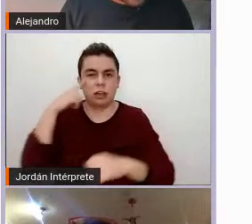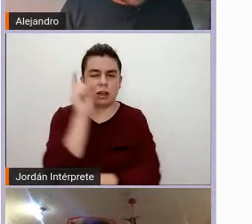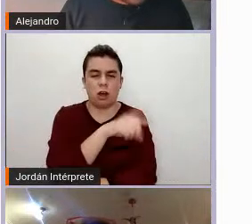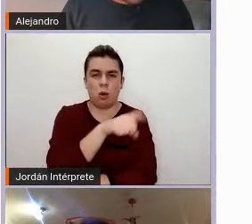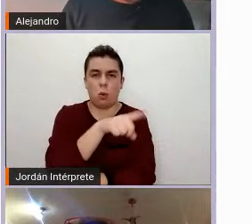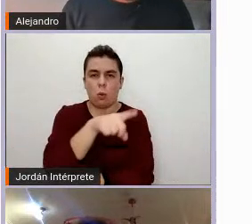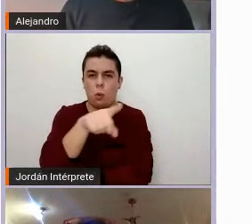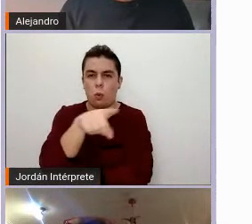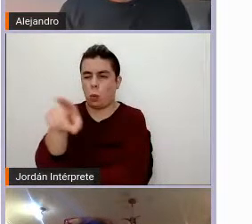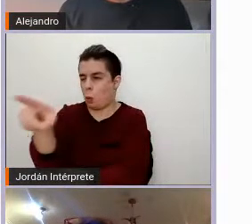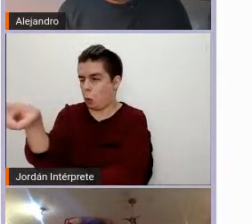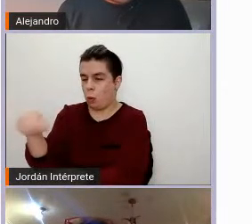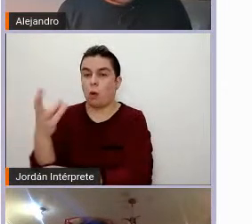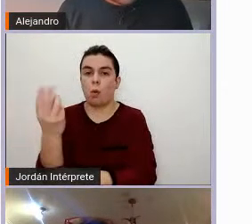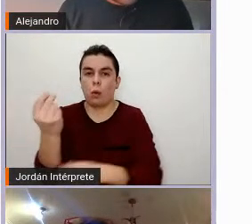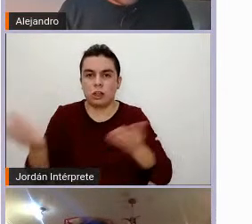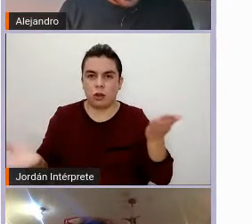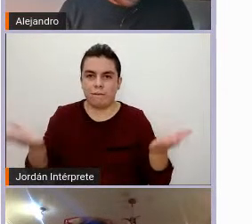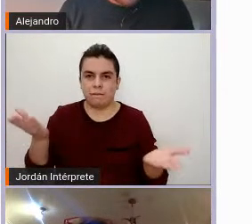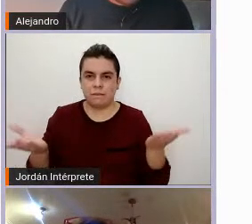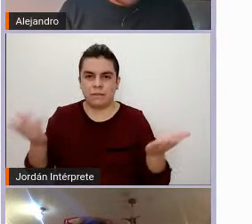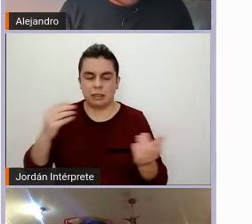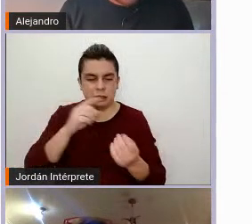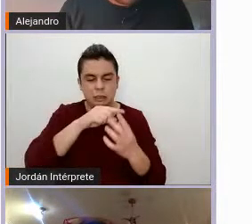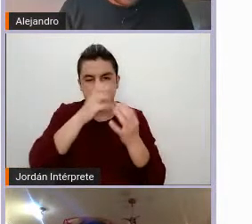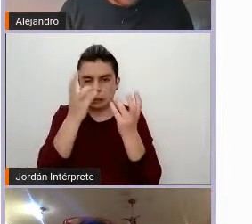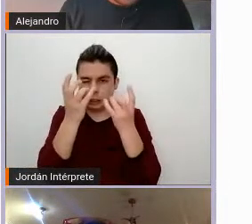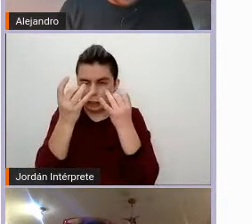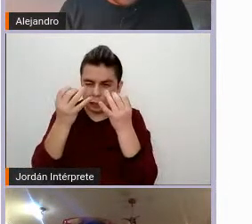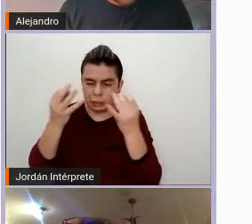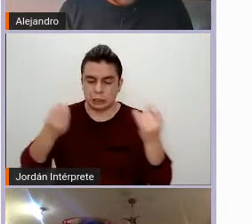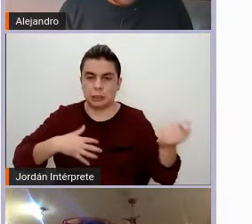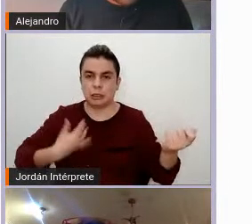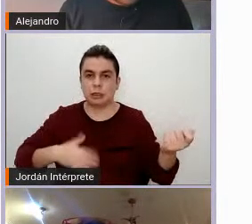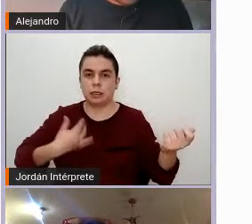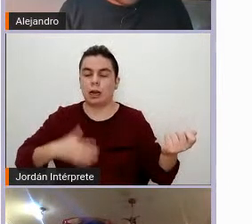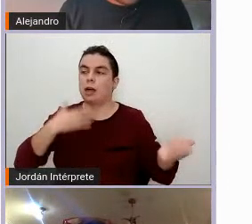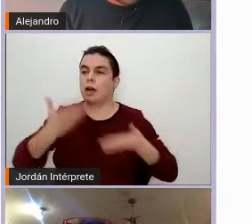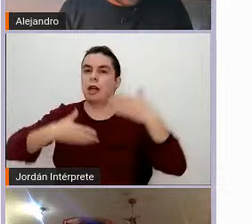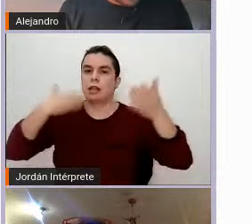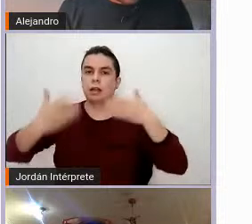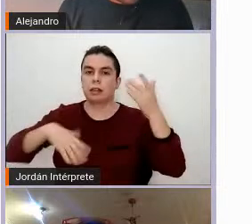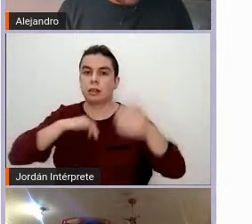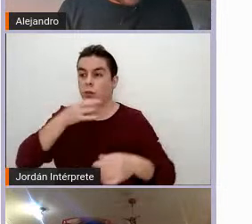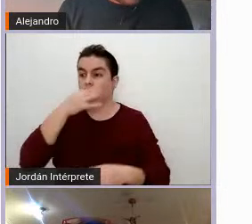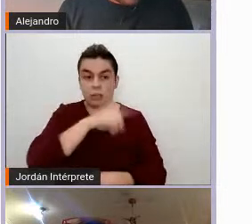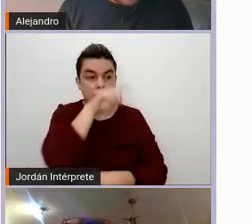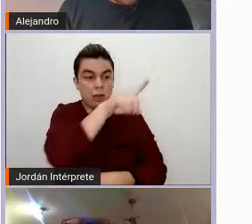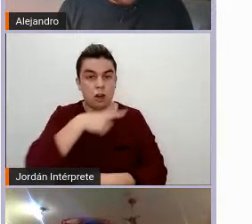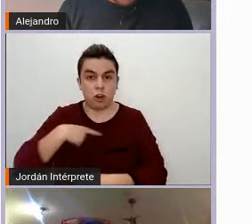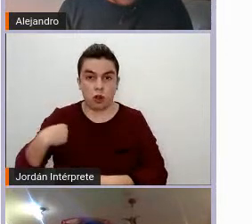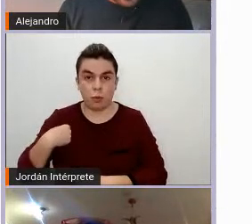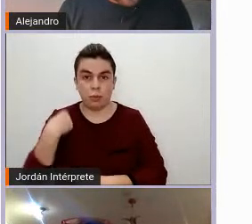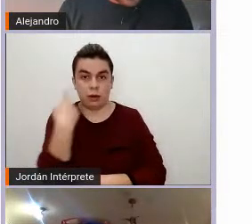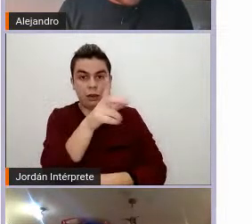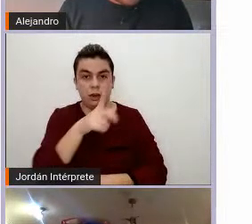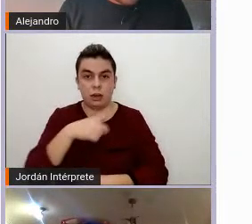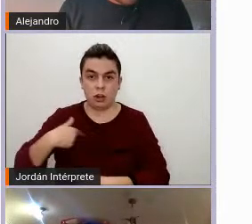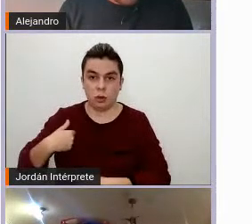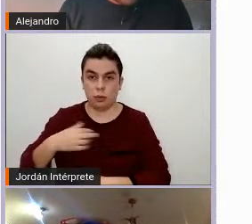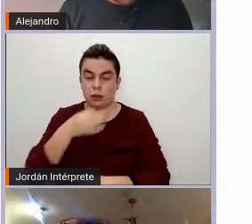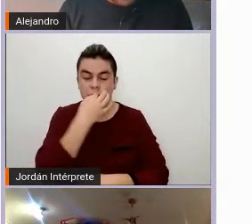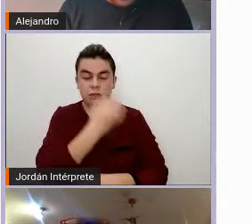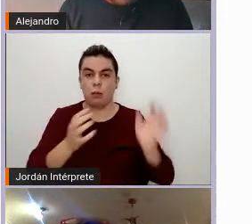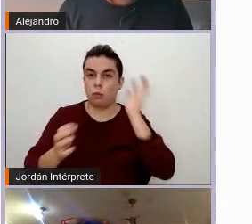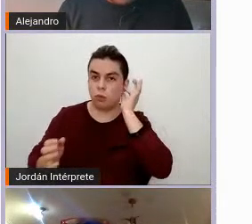las personas que están y después de la tercera parte empieza a nombrar a cada uno de los presentes. Nombra primero a un hombre,